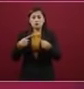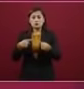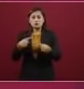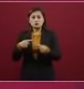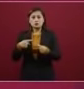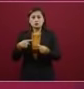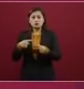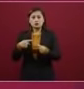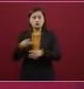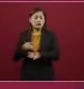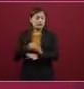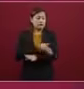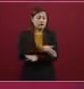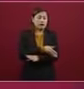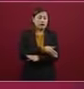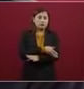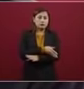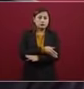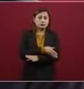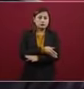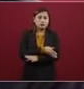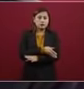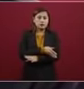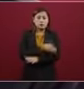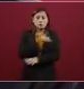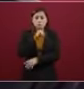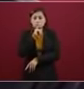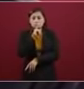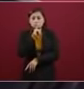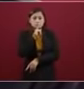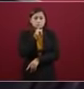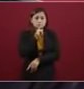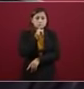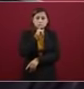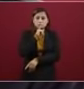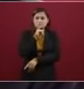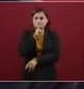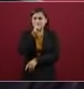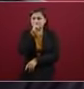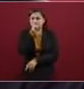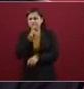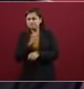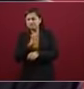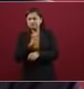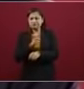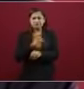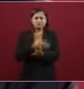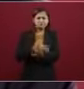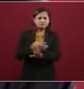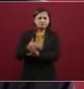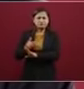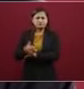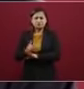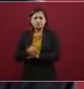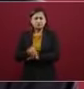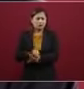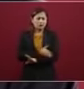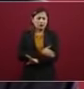durante el periodo neoliberal, que no dijeron nada del autoritarismo de los gobiernos